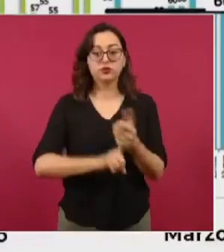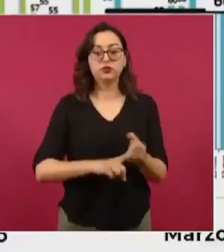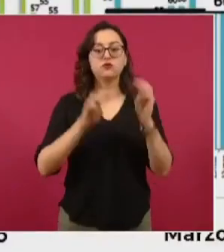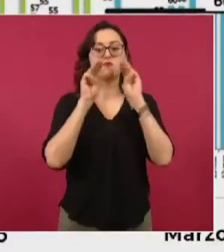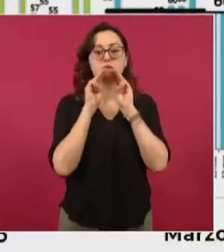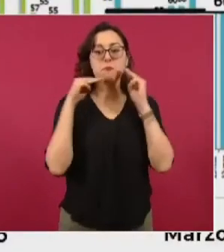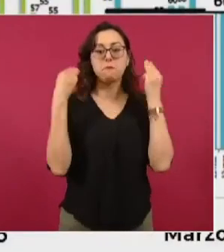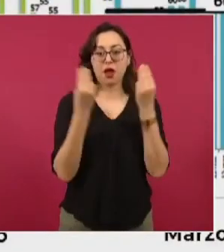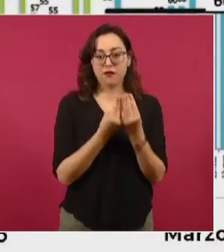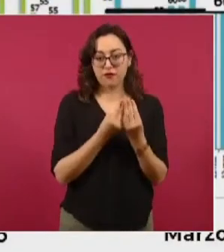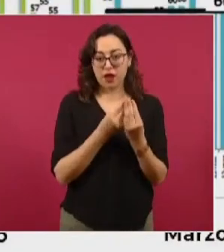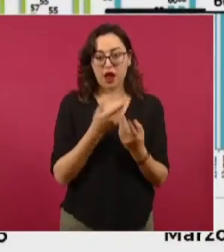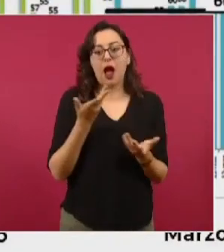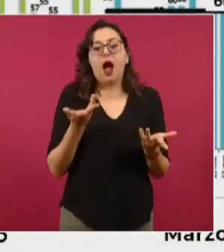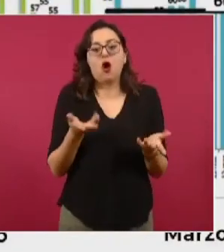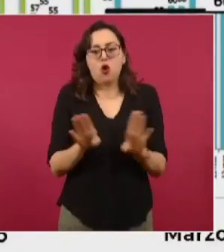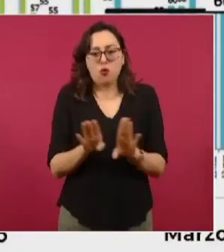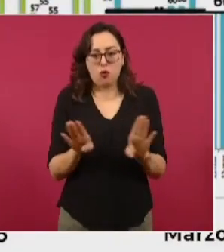60